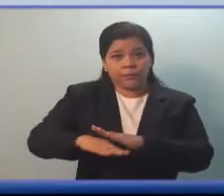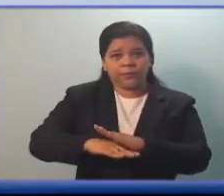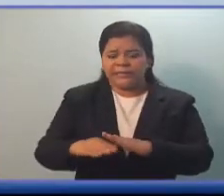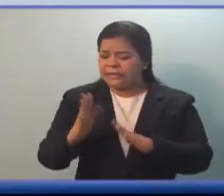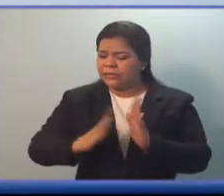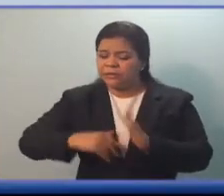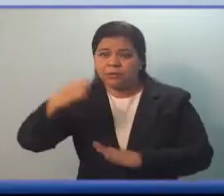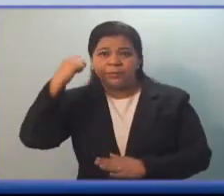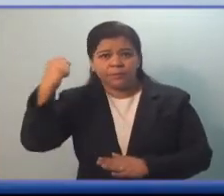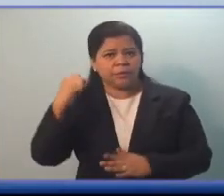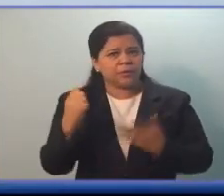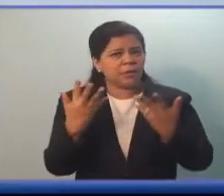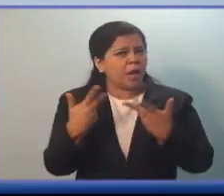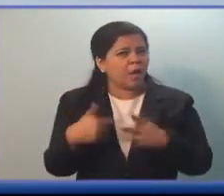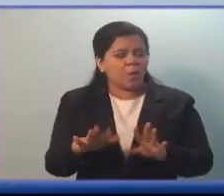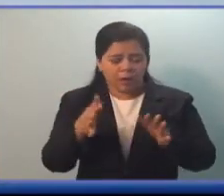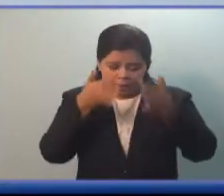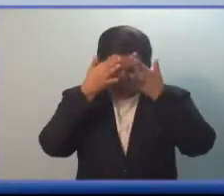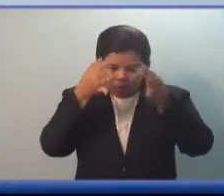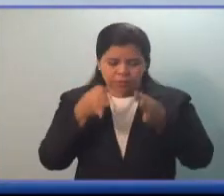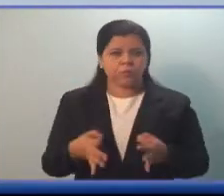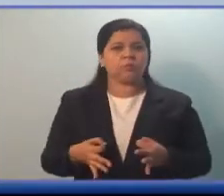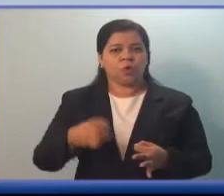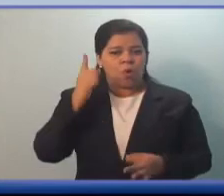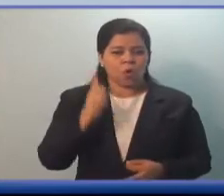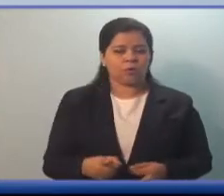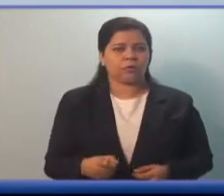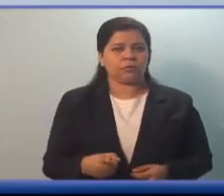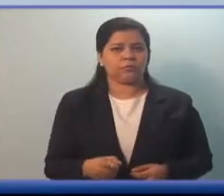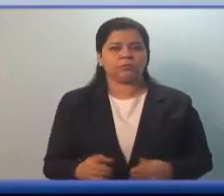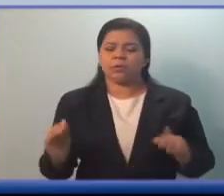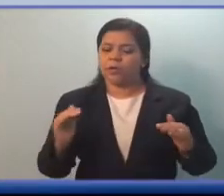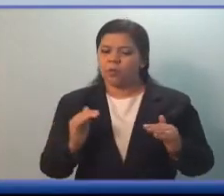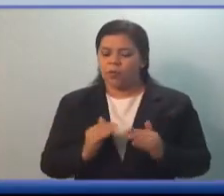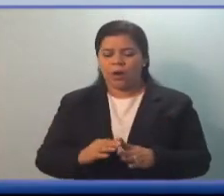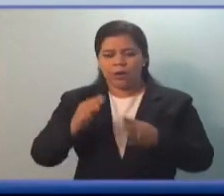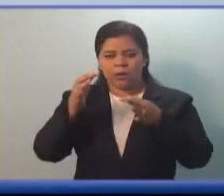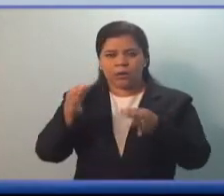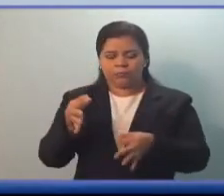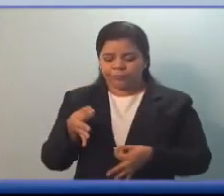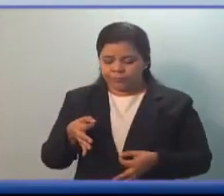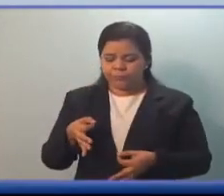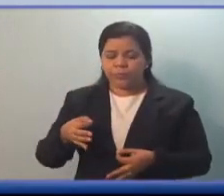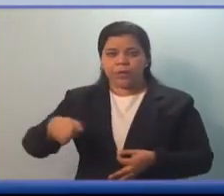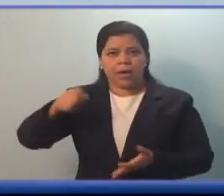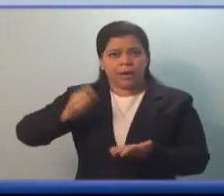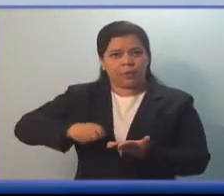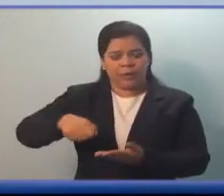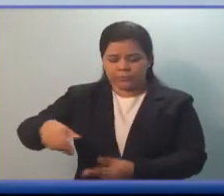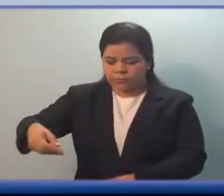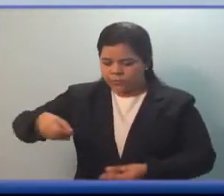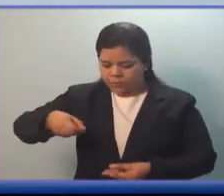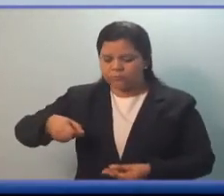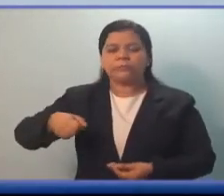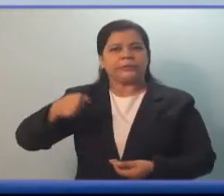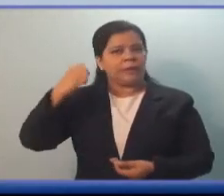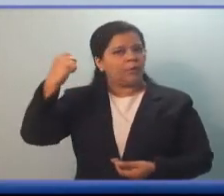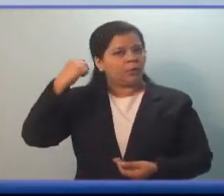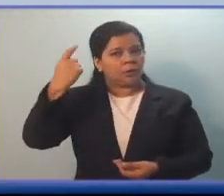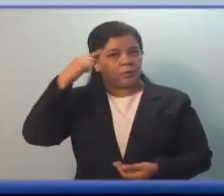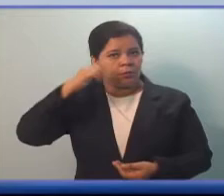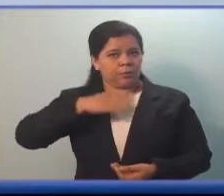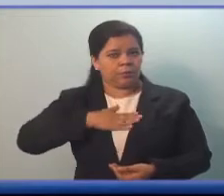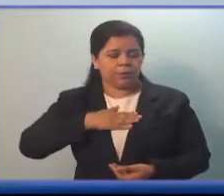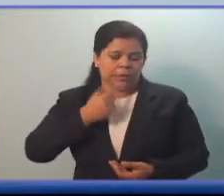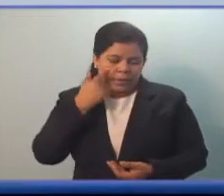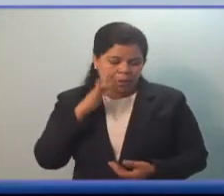de sentencia, incluso las que dictan los jueces, y por eso ahora en materia, por